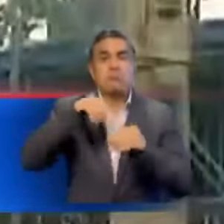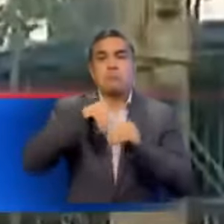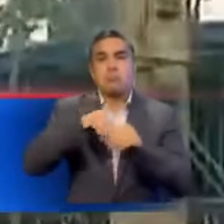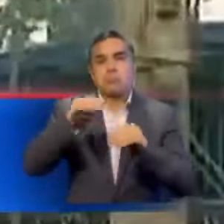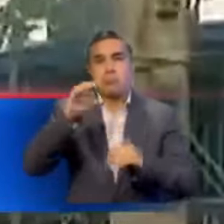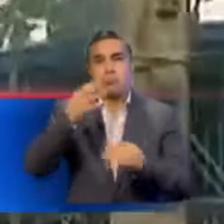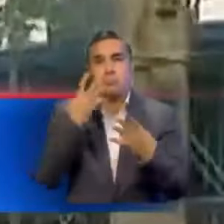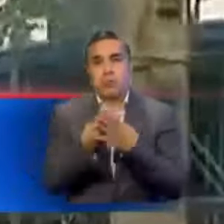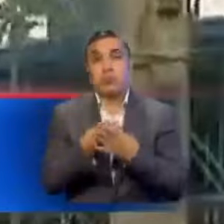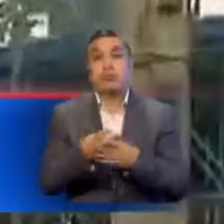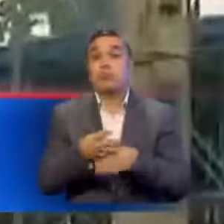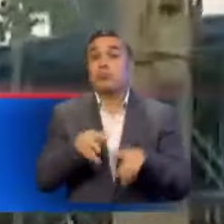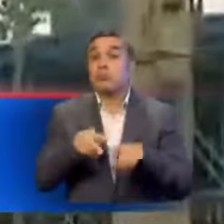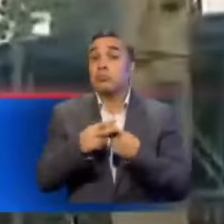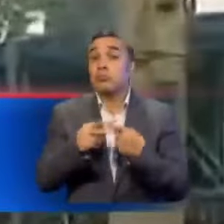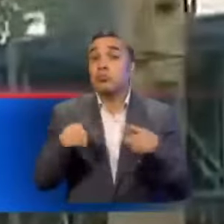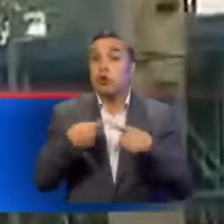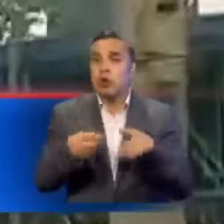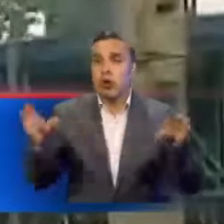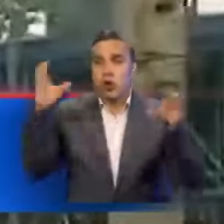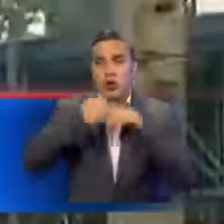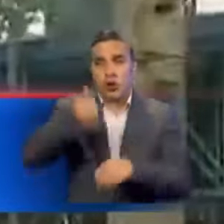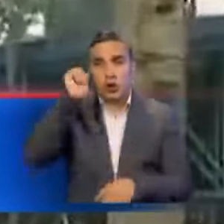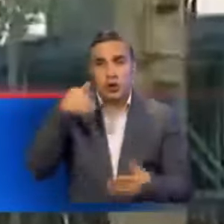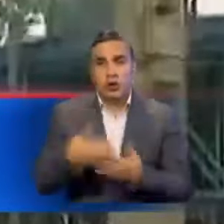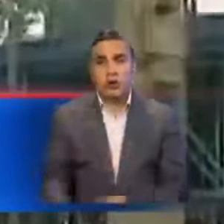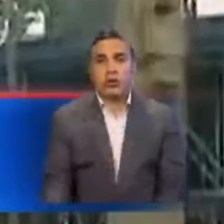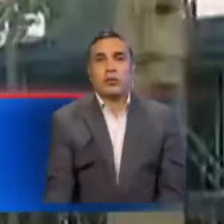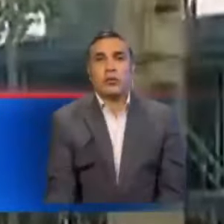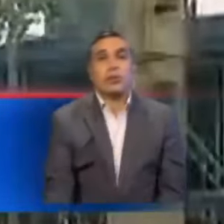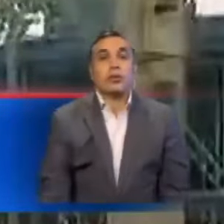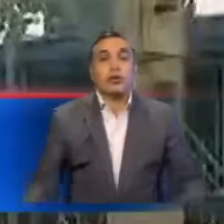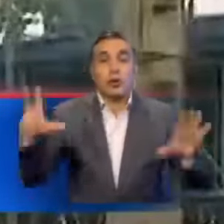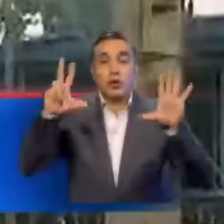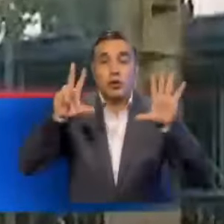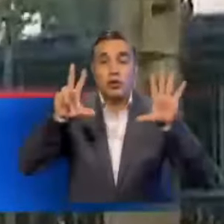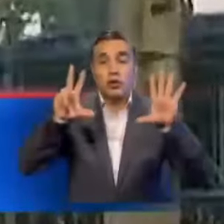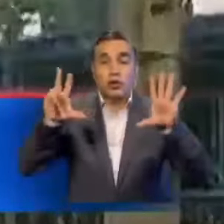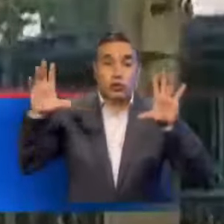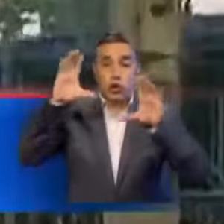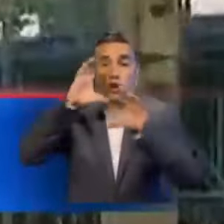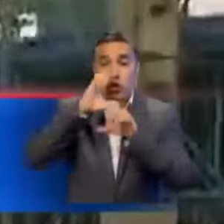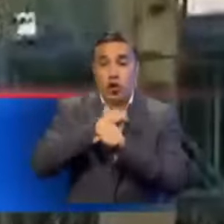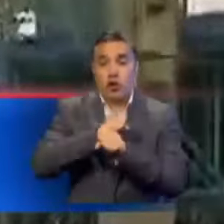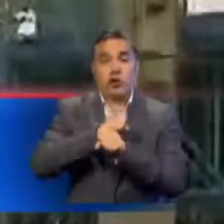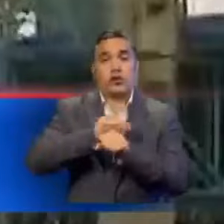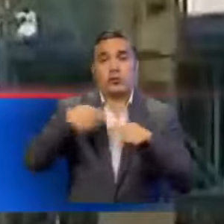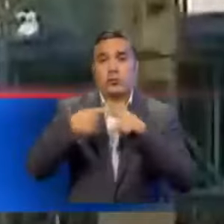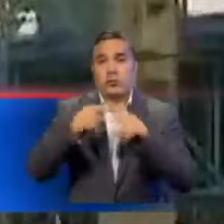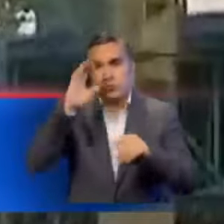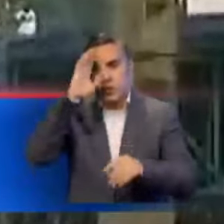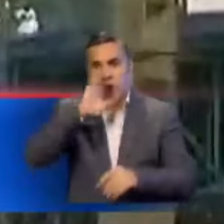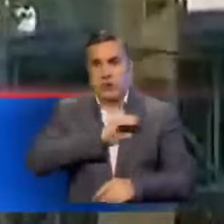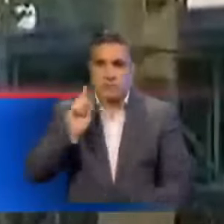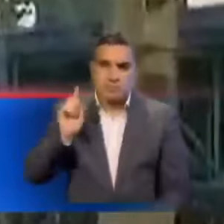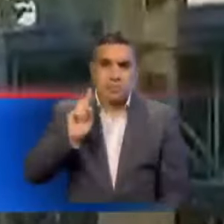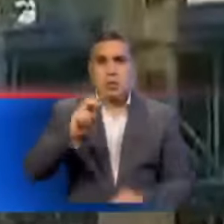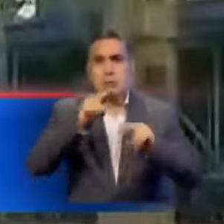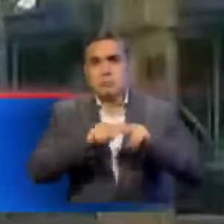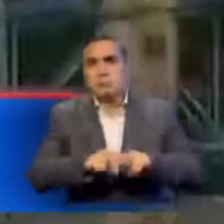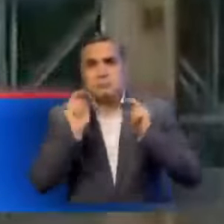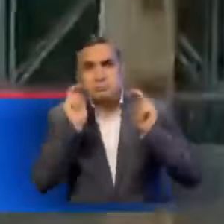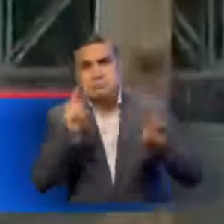lugar y que empezó la noche de ayer, aproximadamente a las 8 de la noche, cuando ya la policía tomó control, hizo una requisa, se